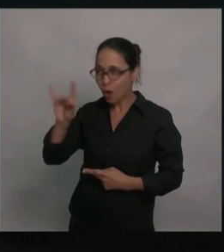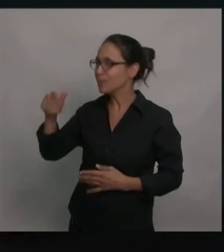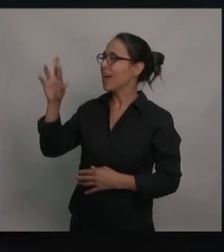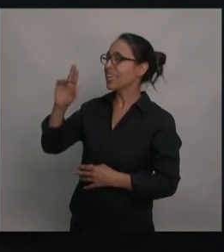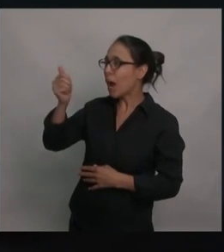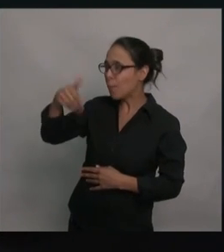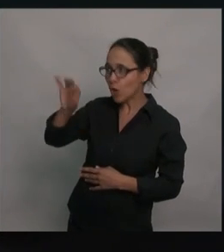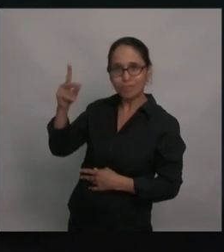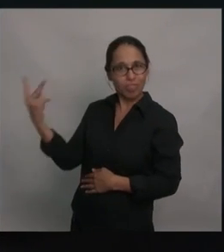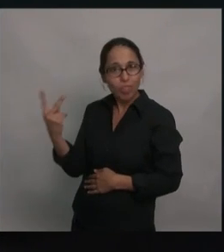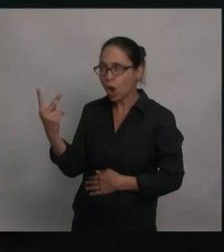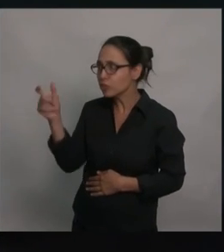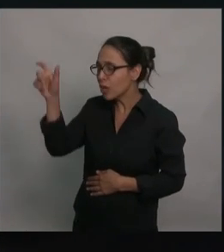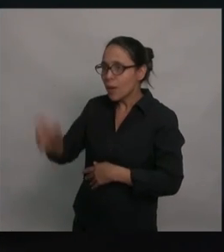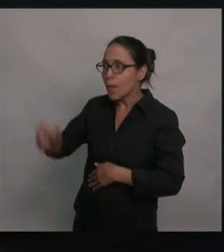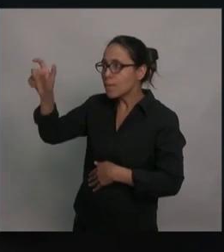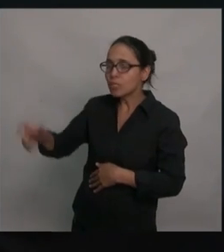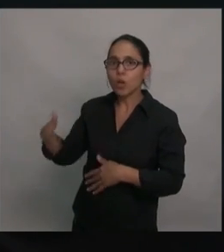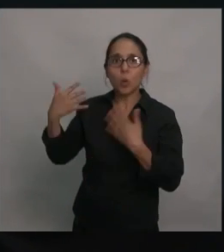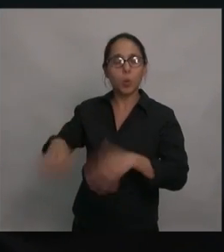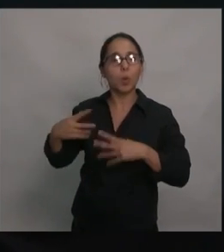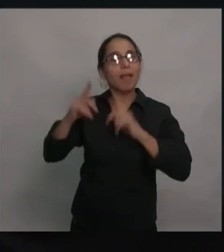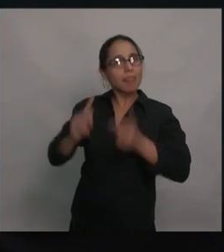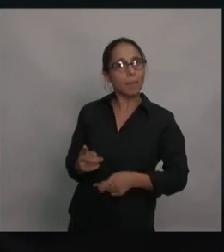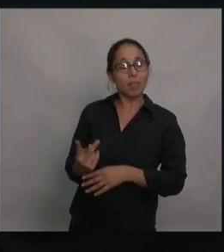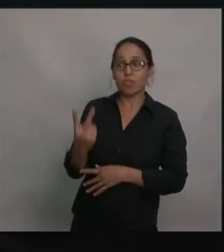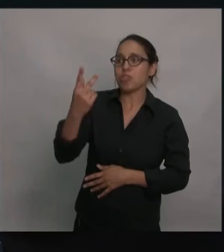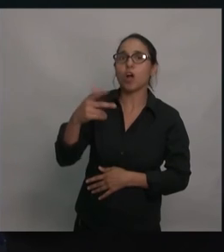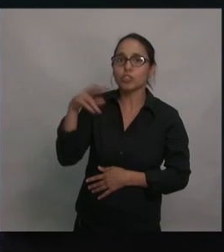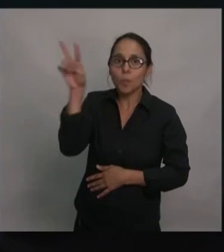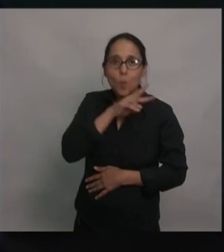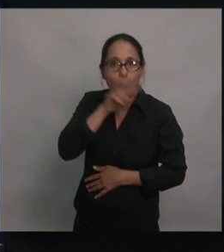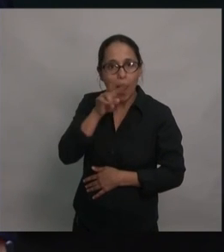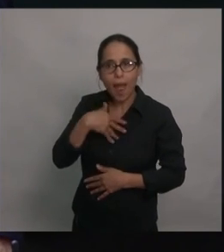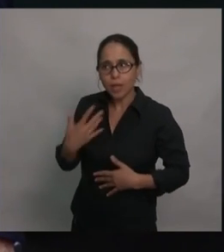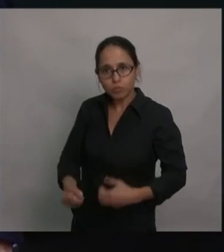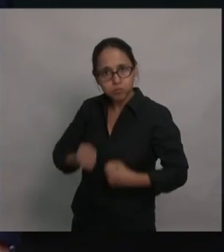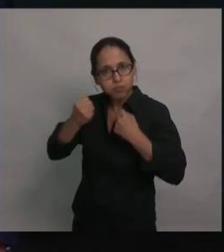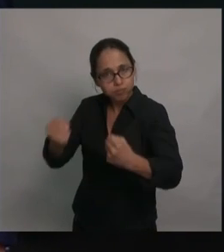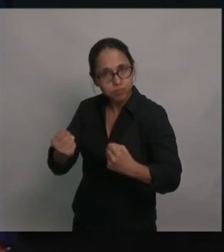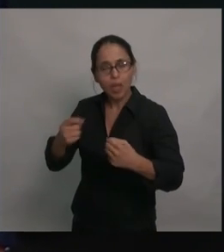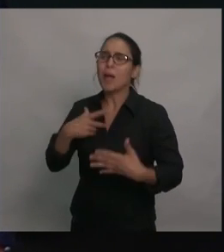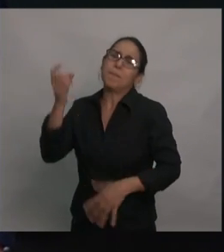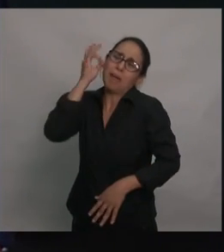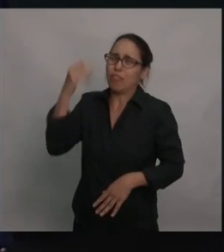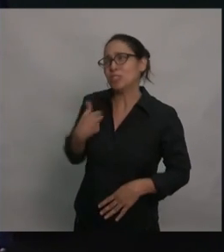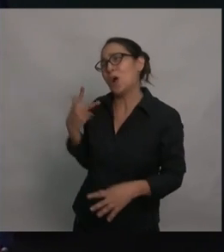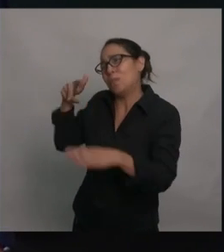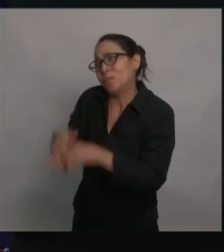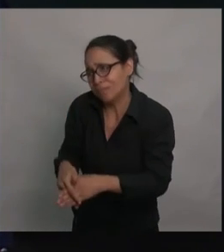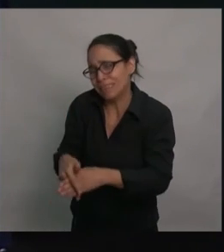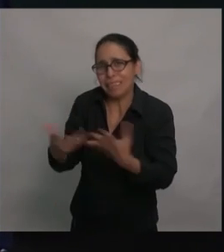estas dos grandes, inmensas mujeres cubanas, Ana, Isabel y Atilio, perdón que los interrumpa, pero